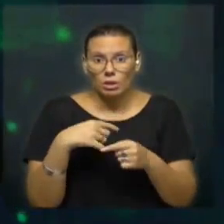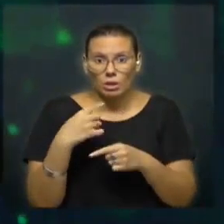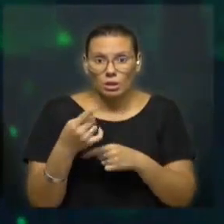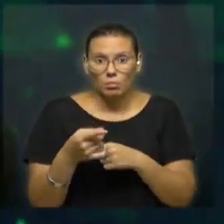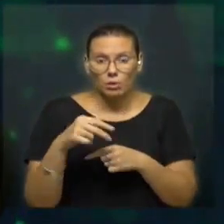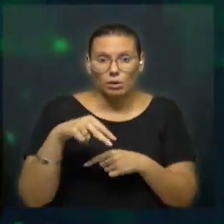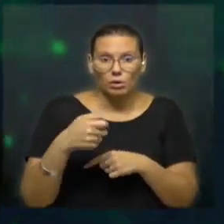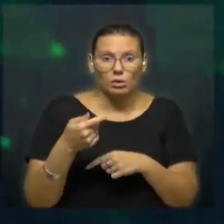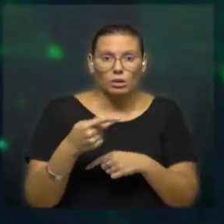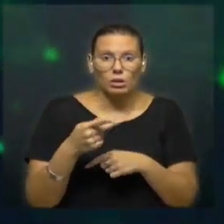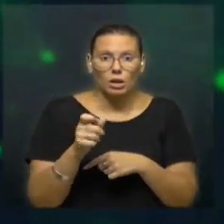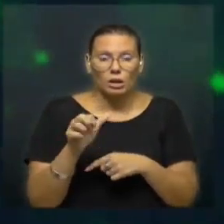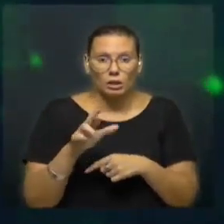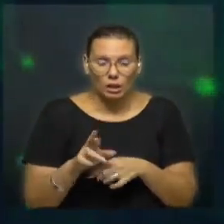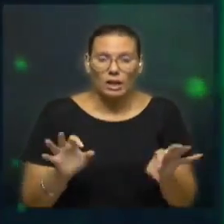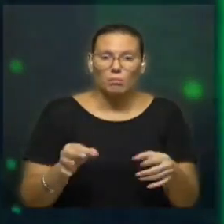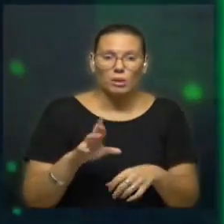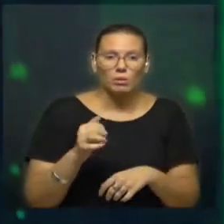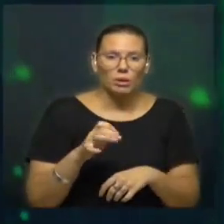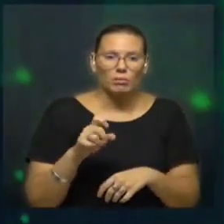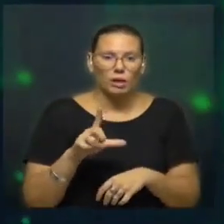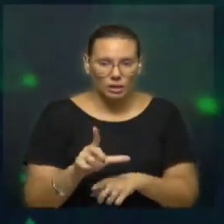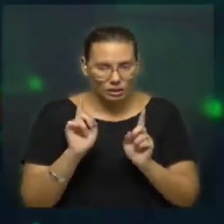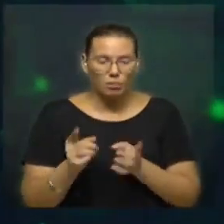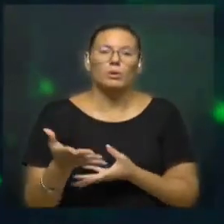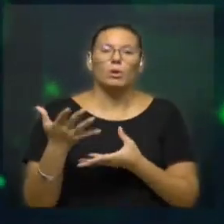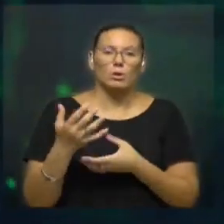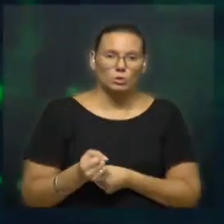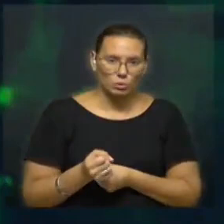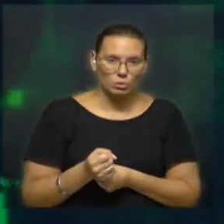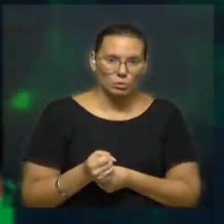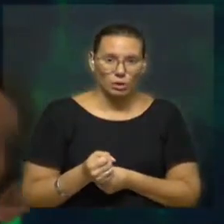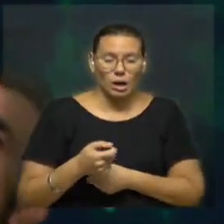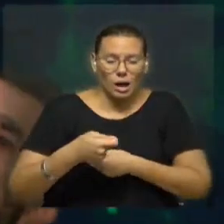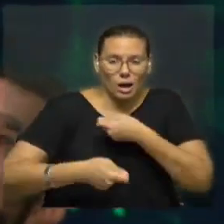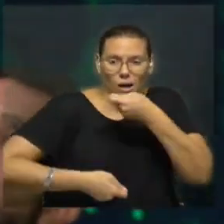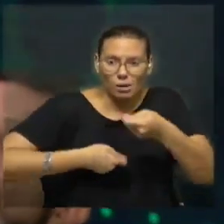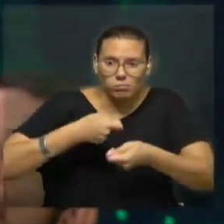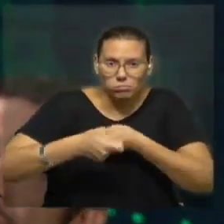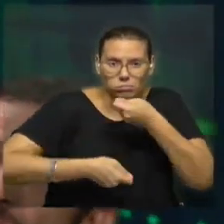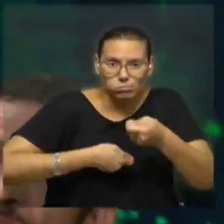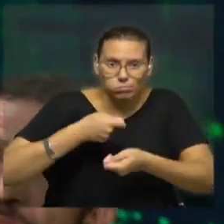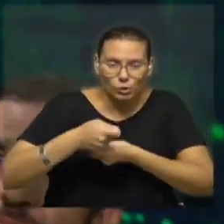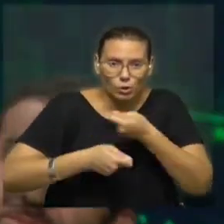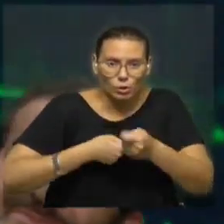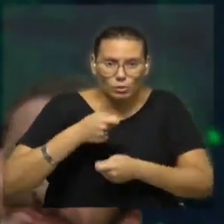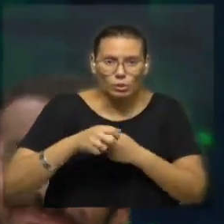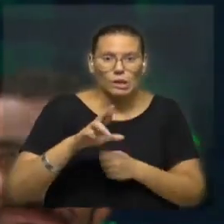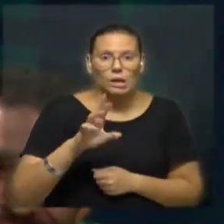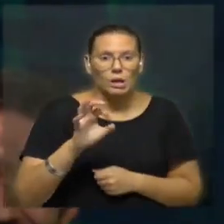con Nackerman y todo el hermano Rafael, que nos dieron tremenda mano, la gran aporte que fue del maestro